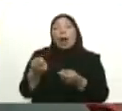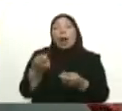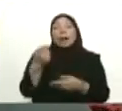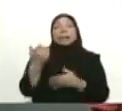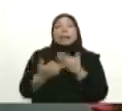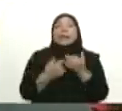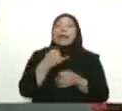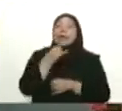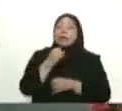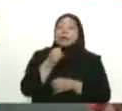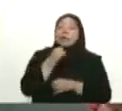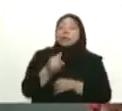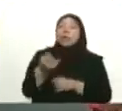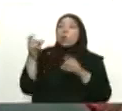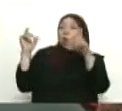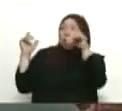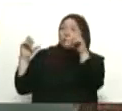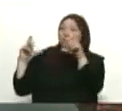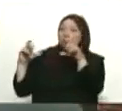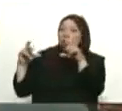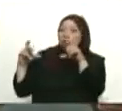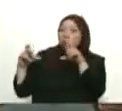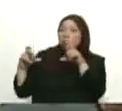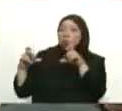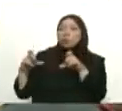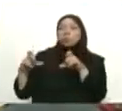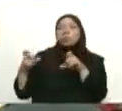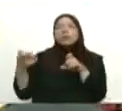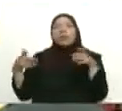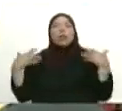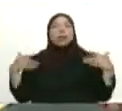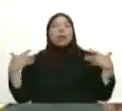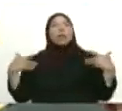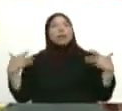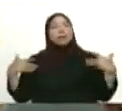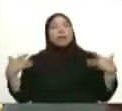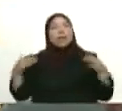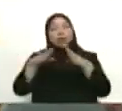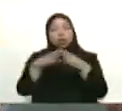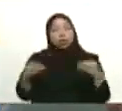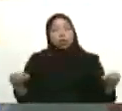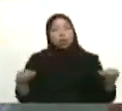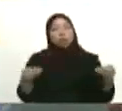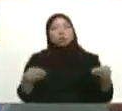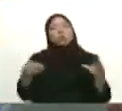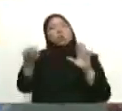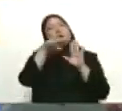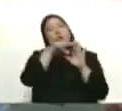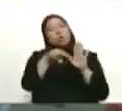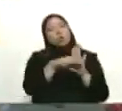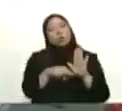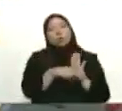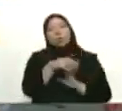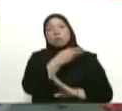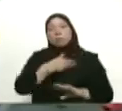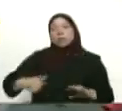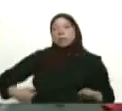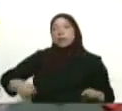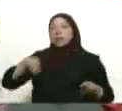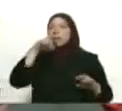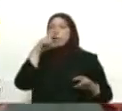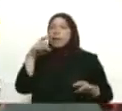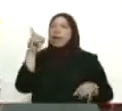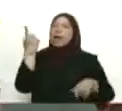y nos tomamos una foto y nos cargamos de alegría todo es una instrucción que dio el presidente Nicolás Maduro